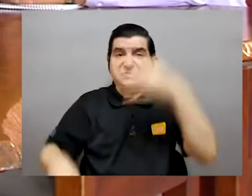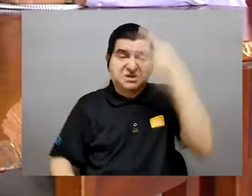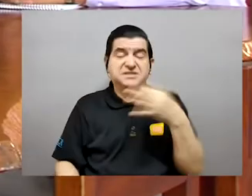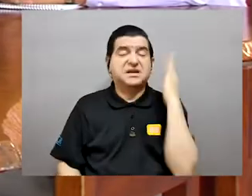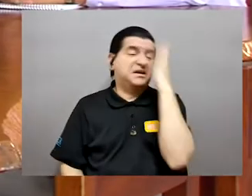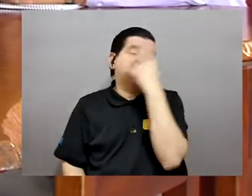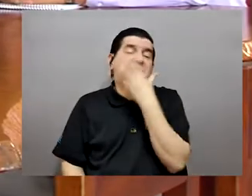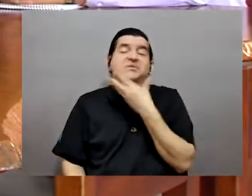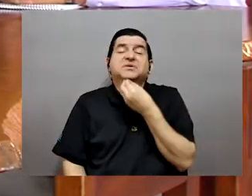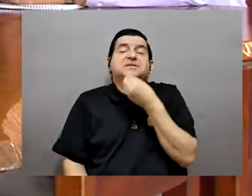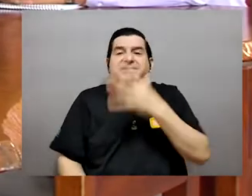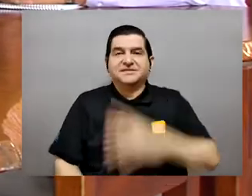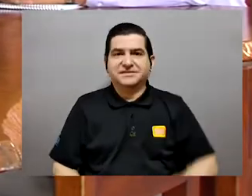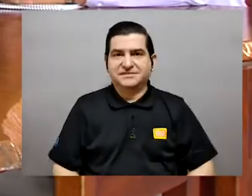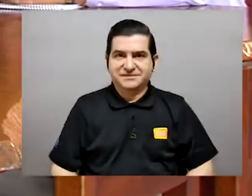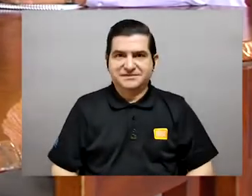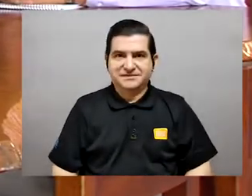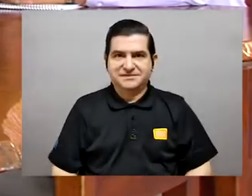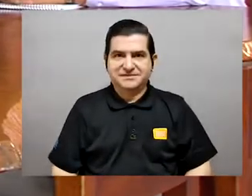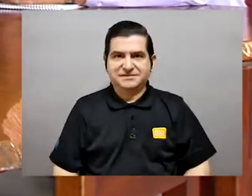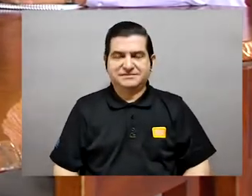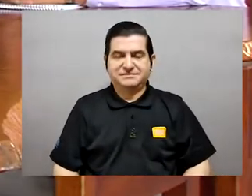Si exagero un poquito el vientre,